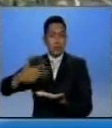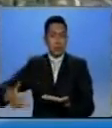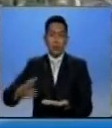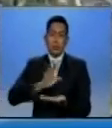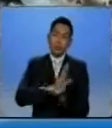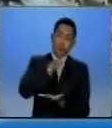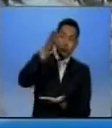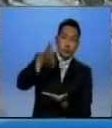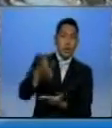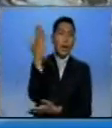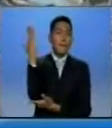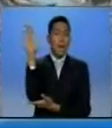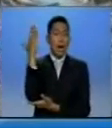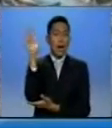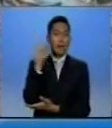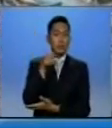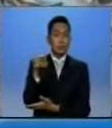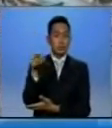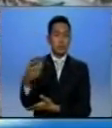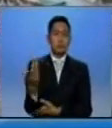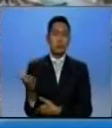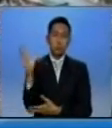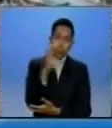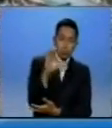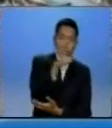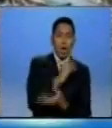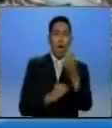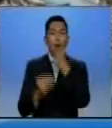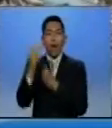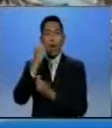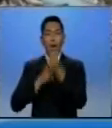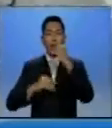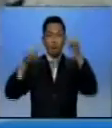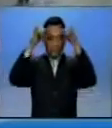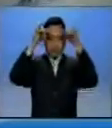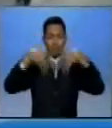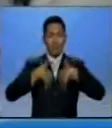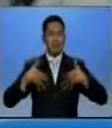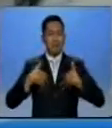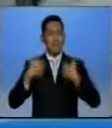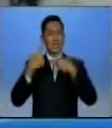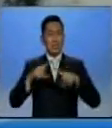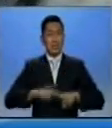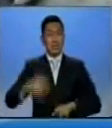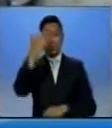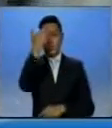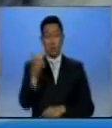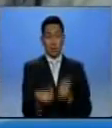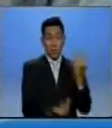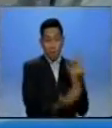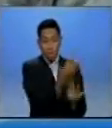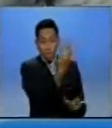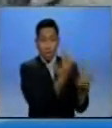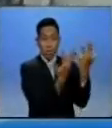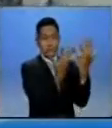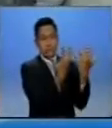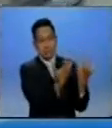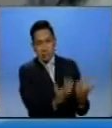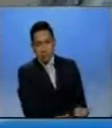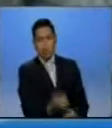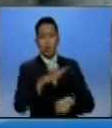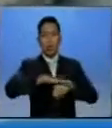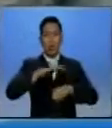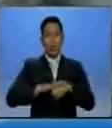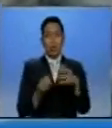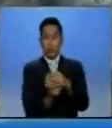en tungurahua llegaron buscando comida para el ganado puesto que los pastos de sus localidades se han visto afectados por la caída de ceniza